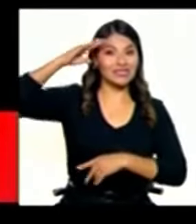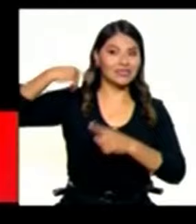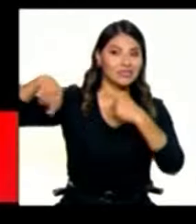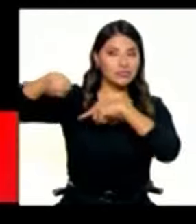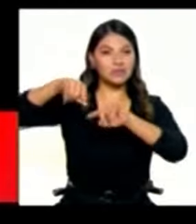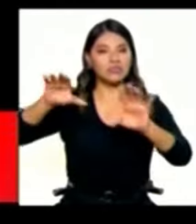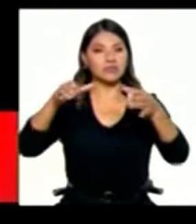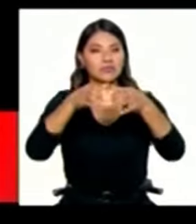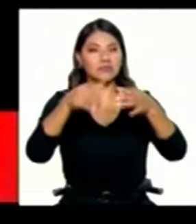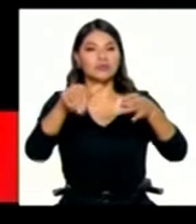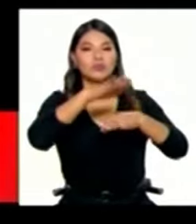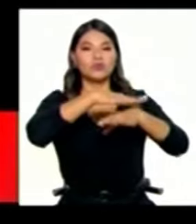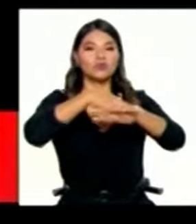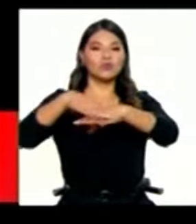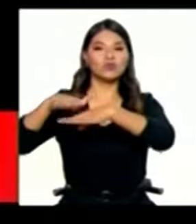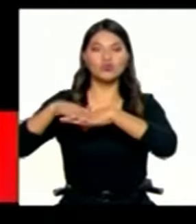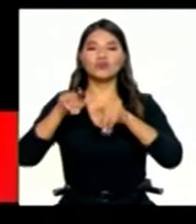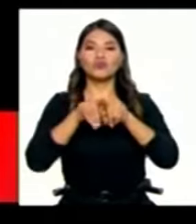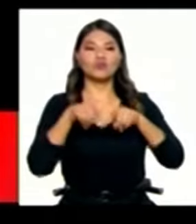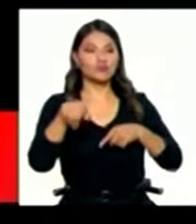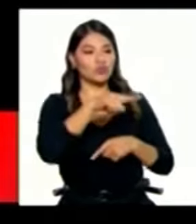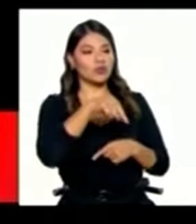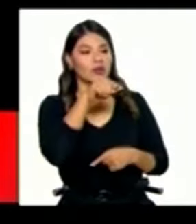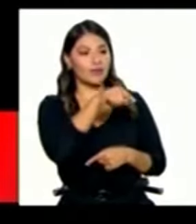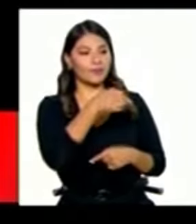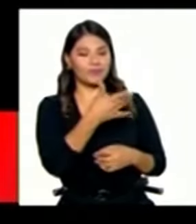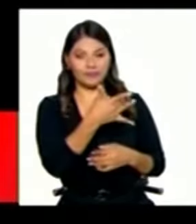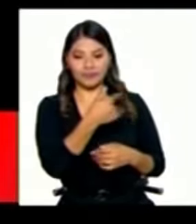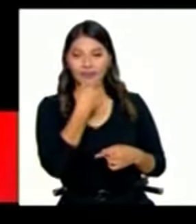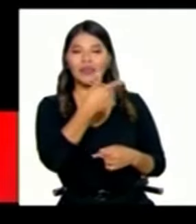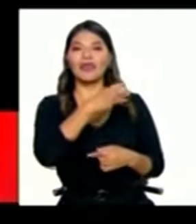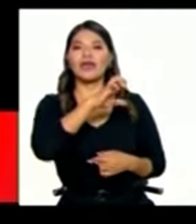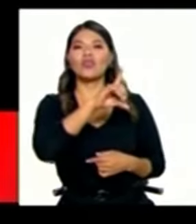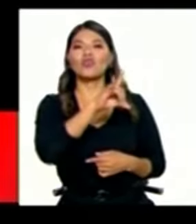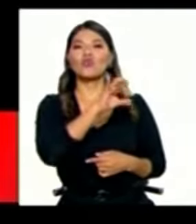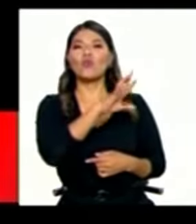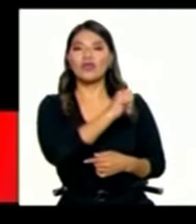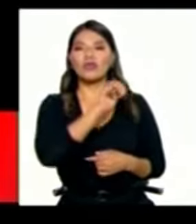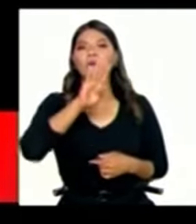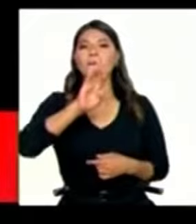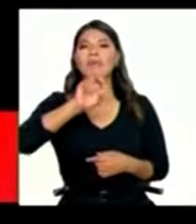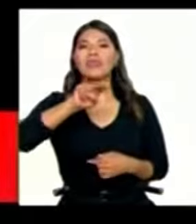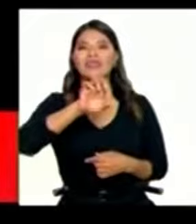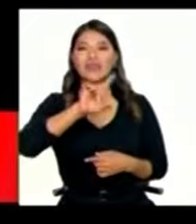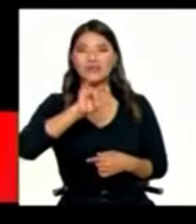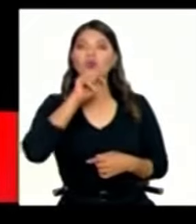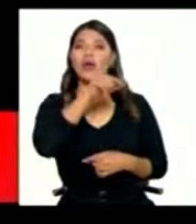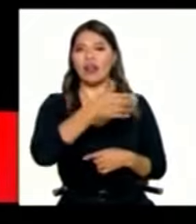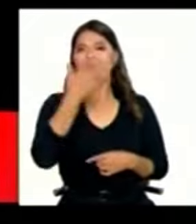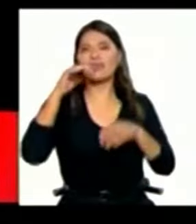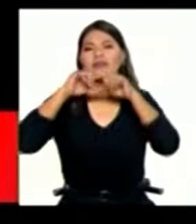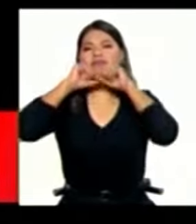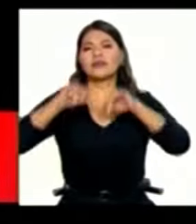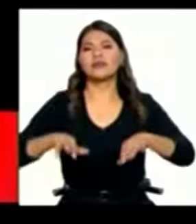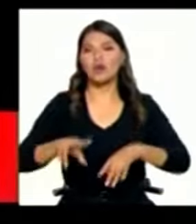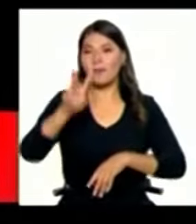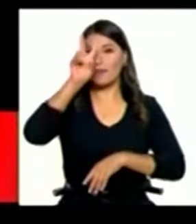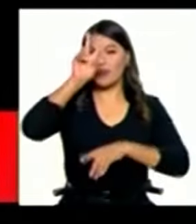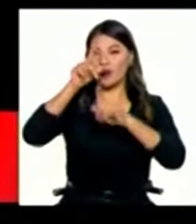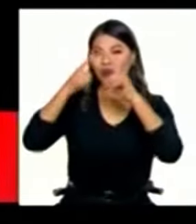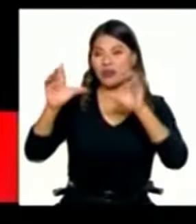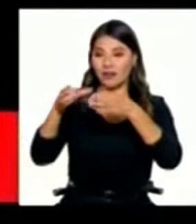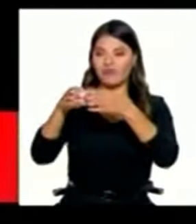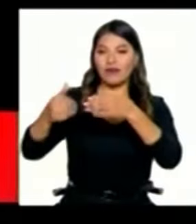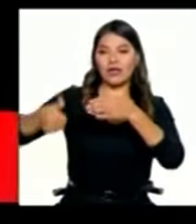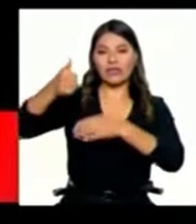de la tarde en la ciudad incontrastable a Eduardo Bendezú Butarra, ex secretario de prensa de Perú Libre y ex director